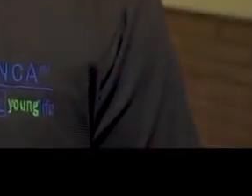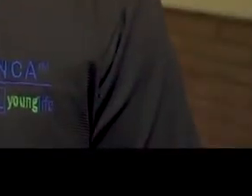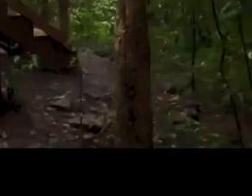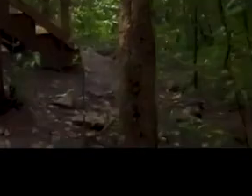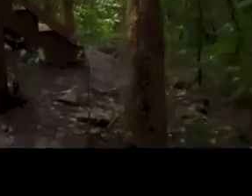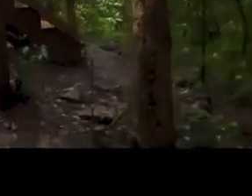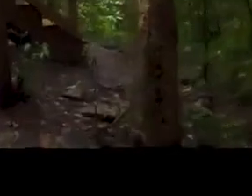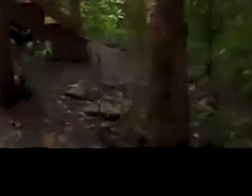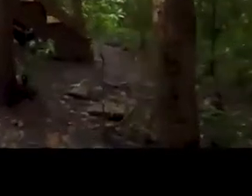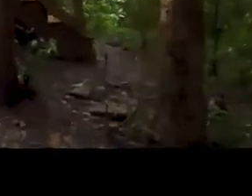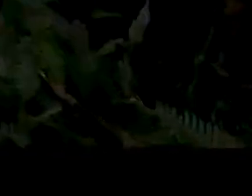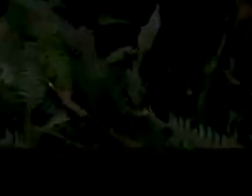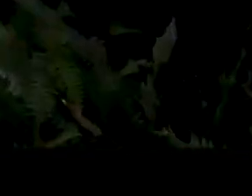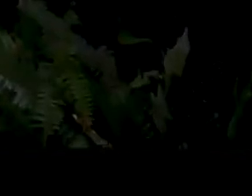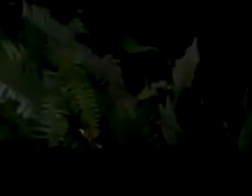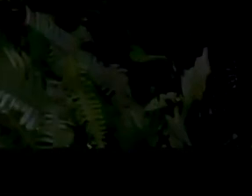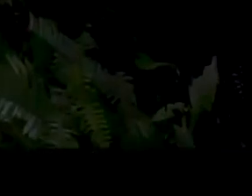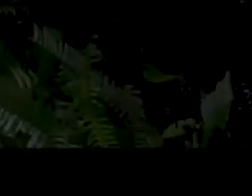este lugar también.